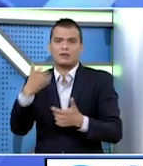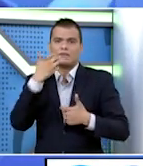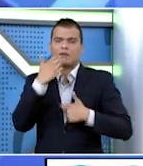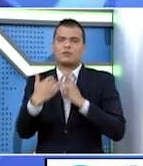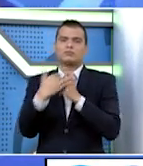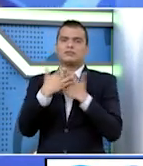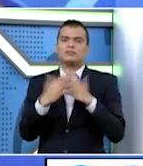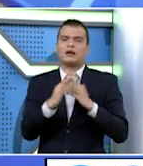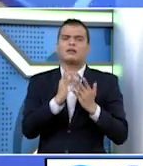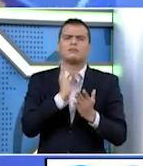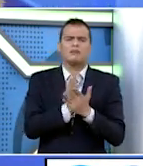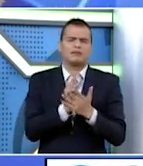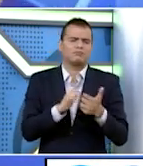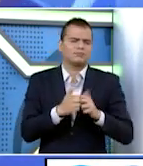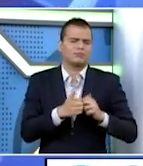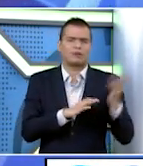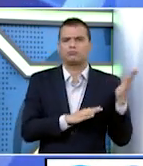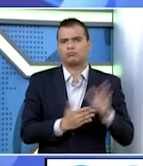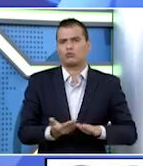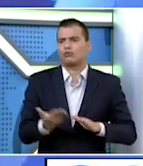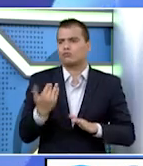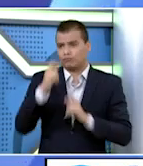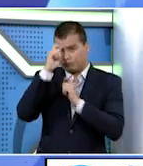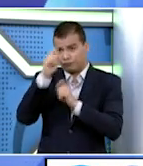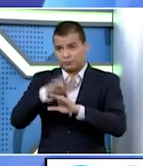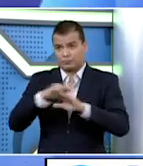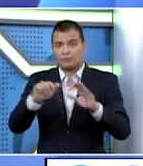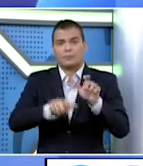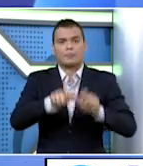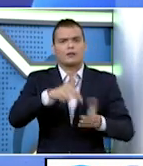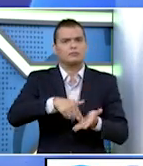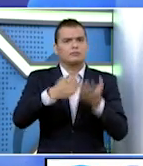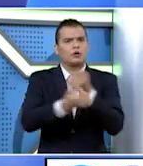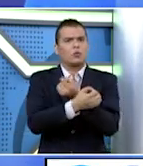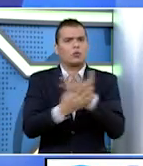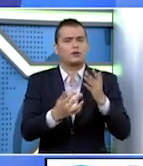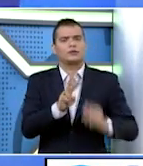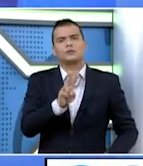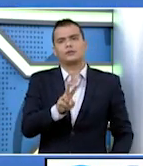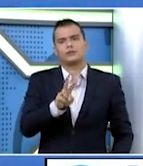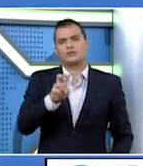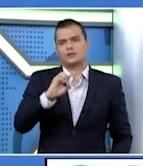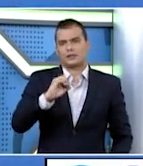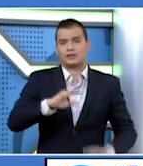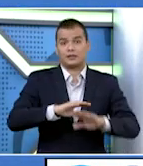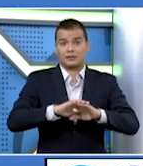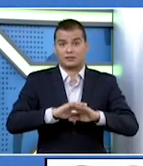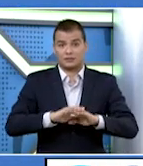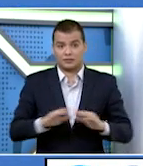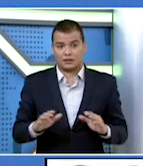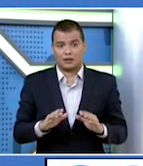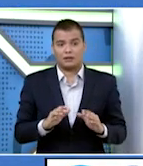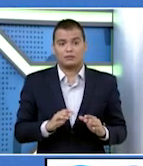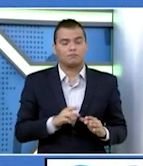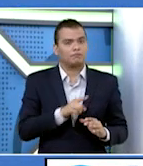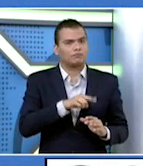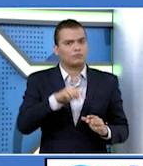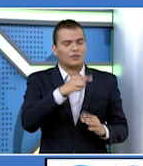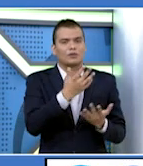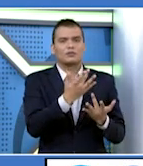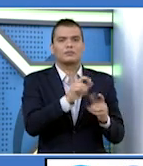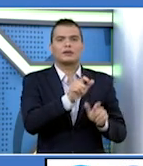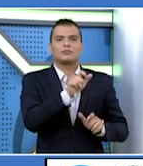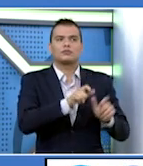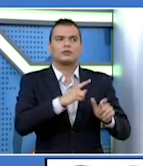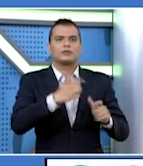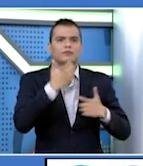realizaron un homenaje en las últimas horas. Hasta el momento, la cifra de personas recuperadas llegó a los 270. La cantidad de casos en estudio, es decir, que